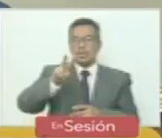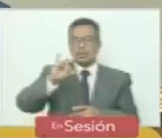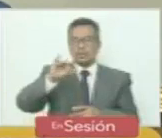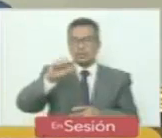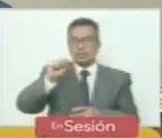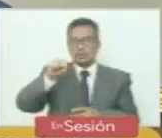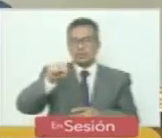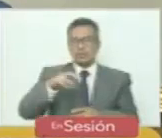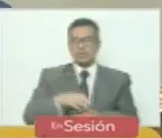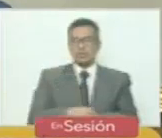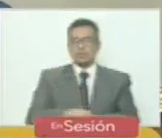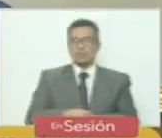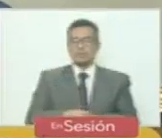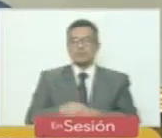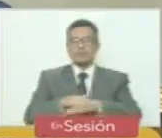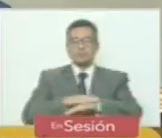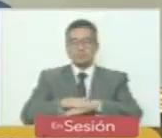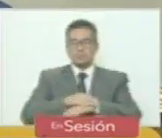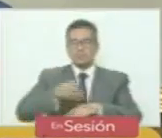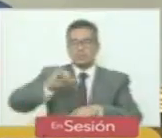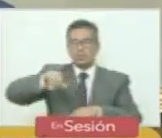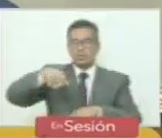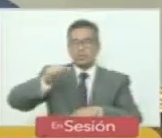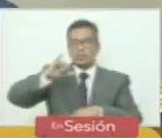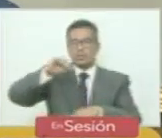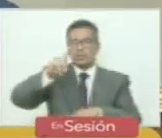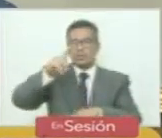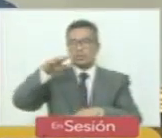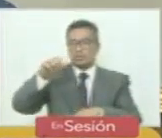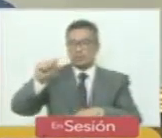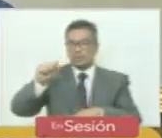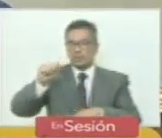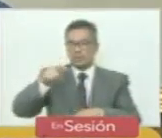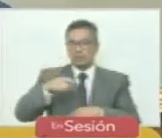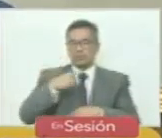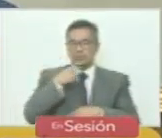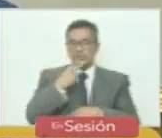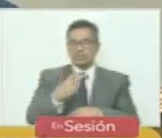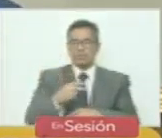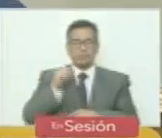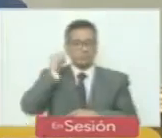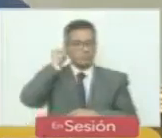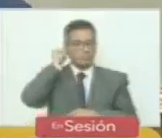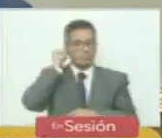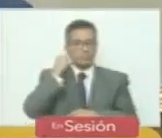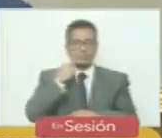Salazar, perdón, a Yonaica Karina Ojeda Leota.